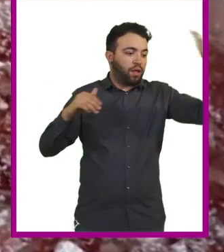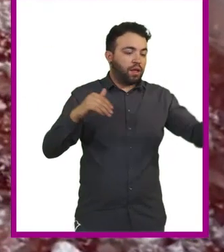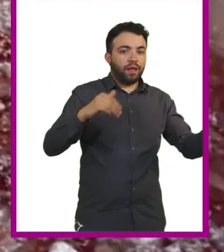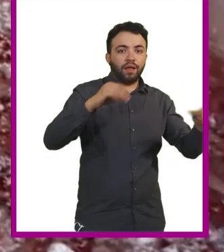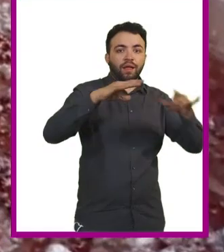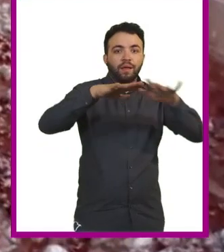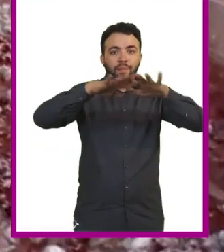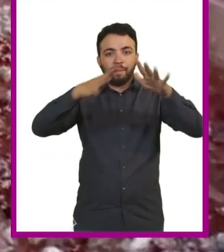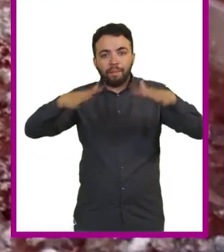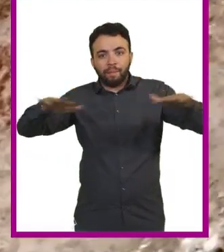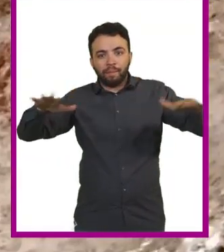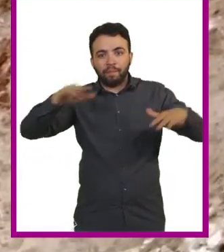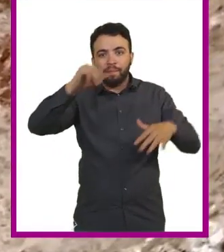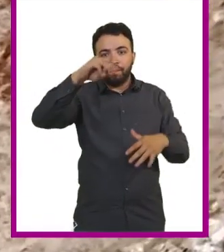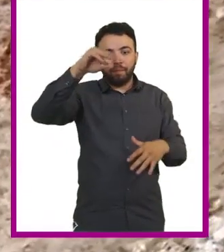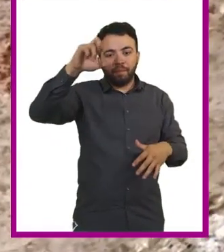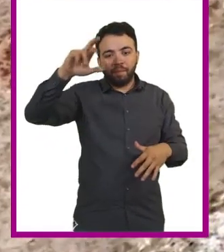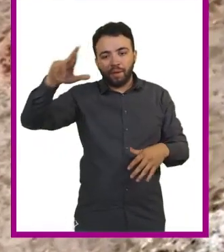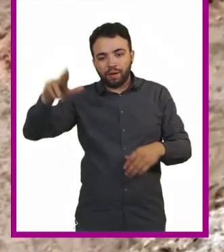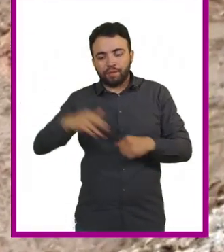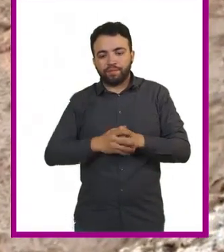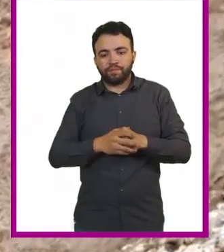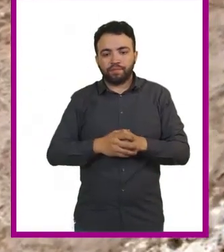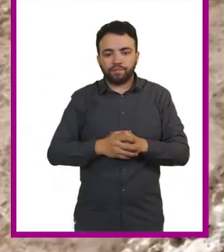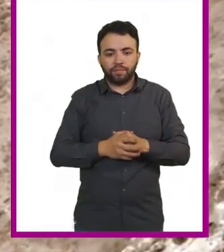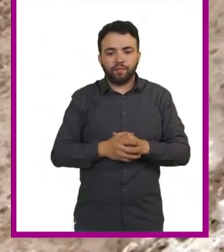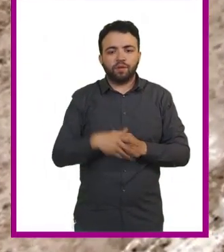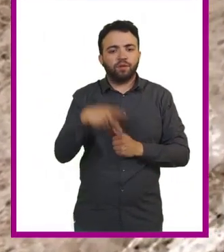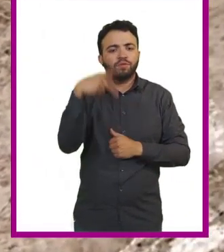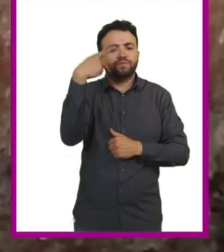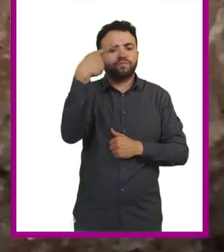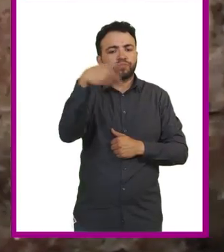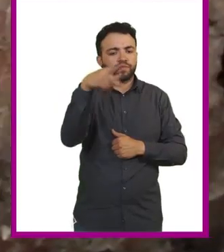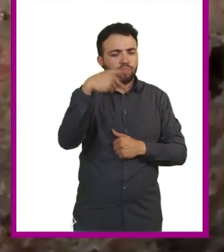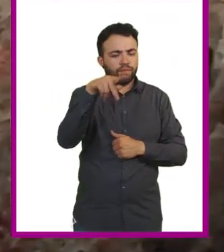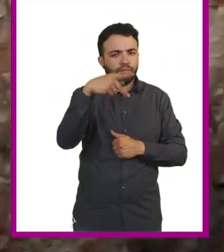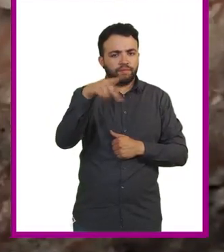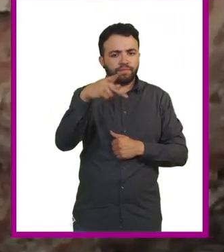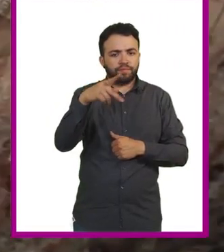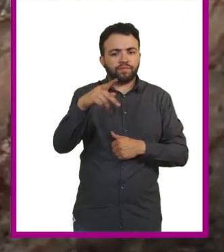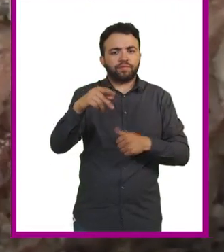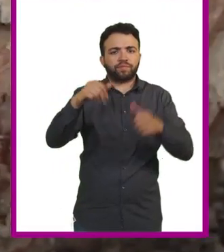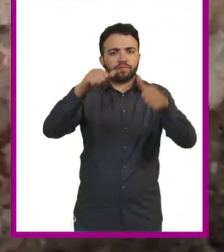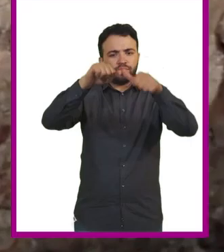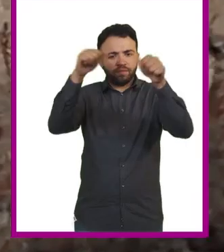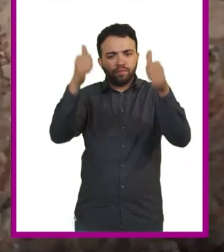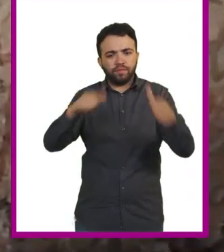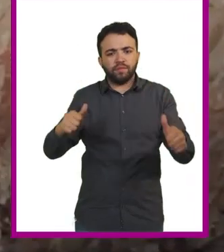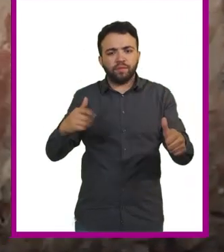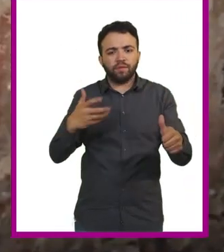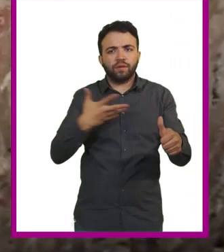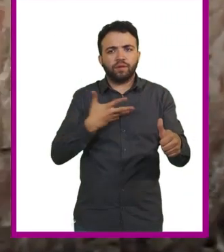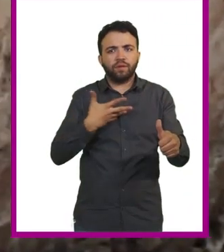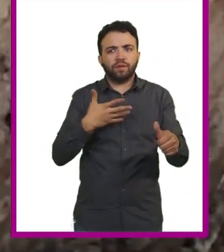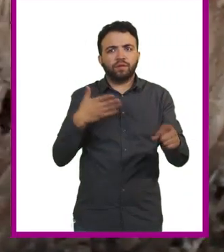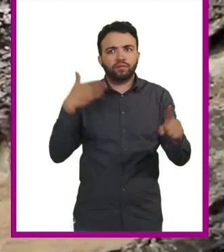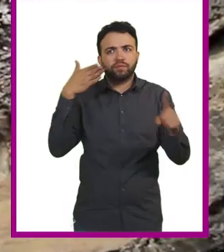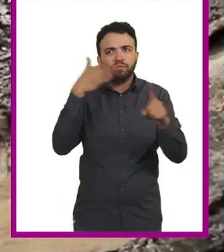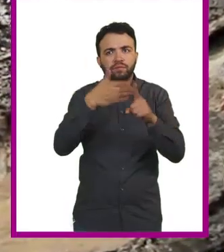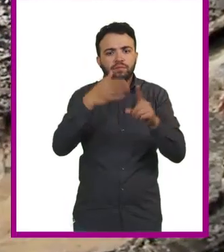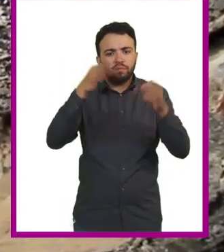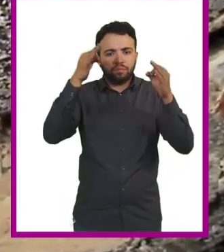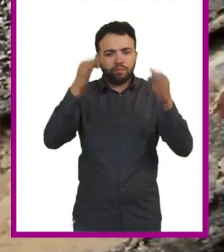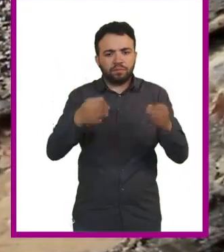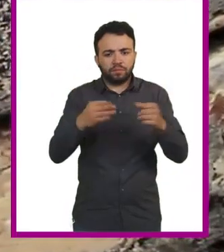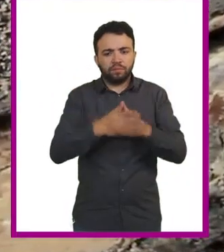anual. Y su cultura era muy elemental porque eran cazadores, recolectores, pescadores. Sin embargo, en